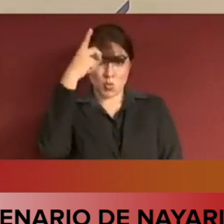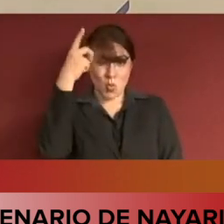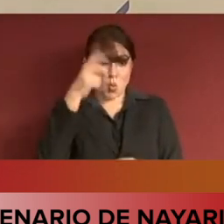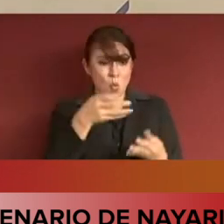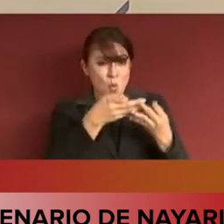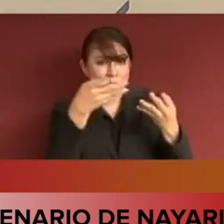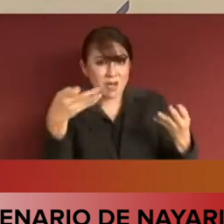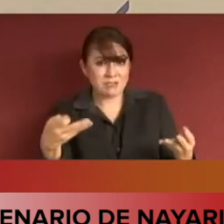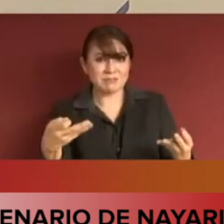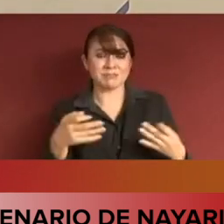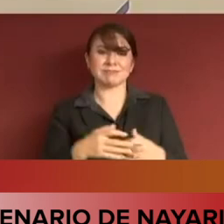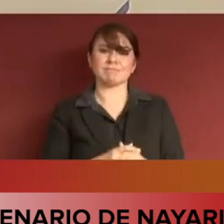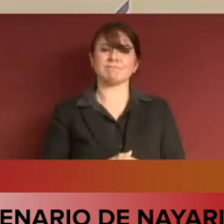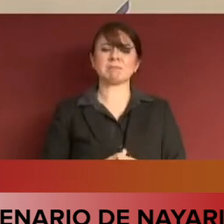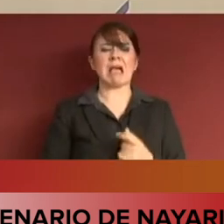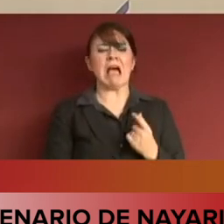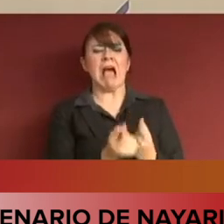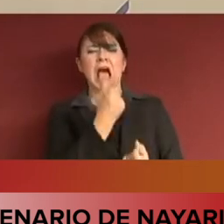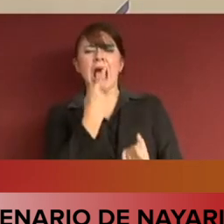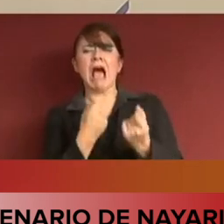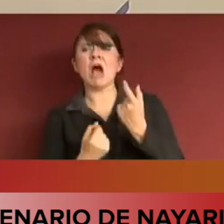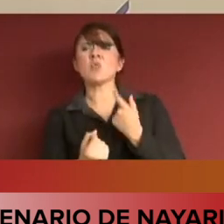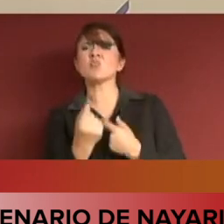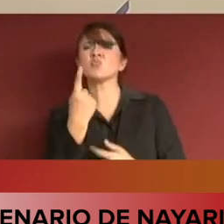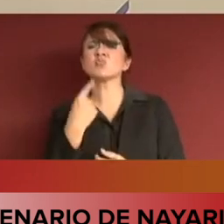Algunos se